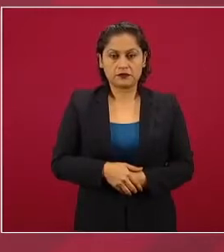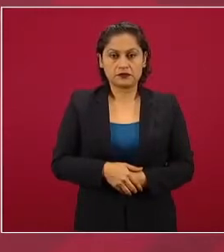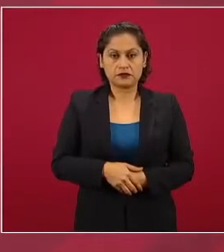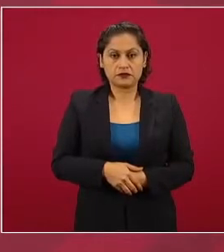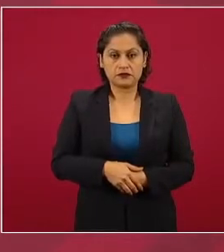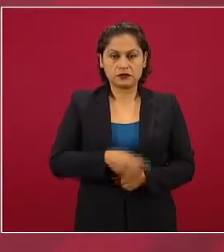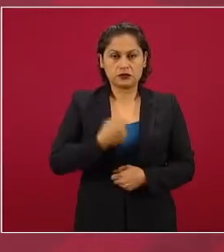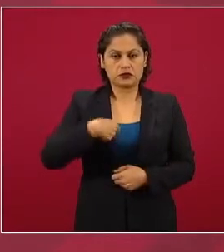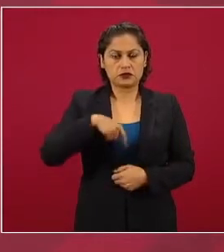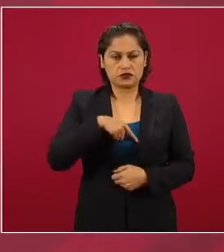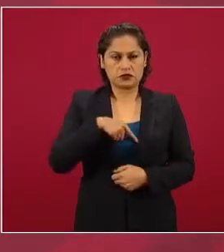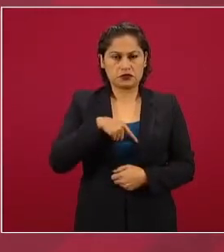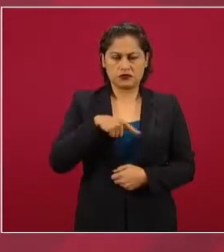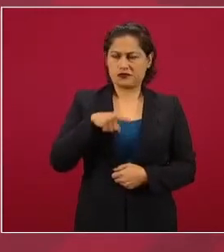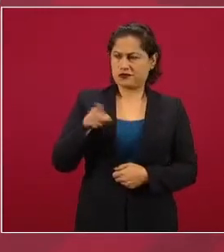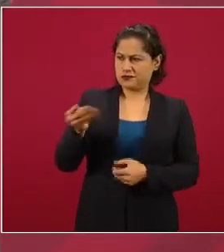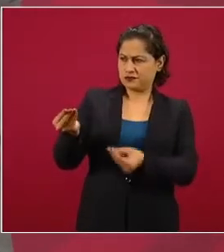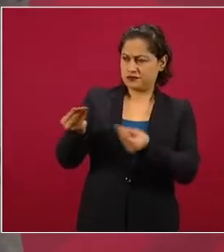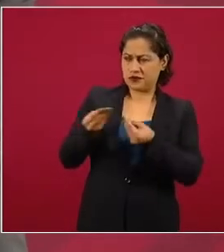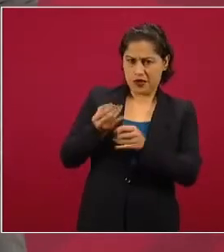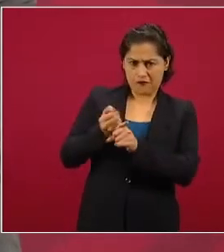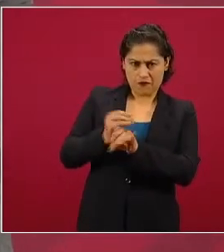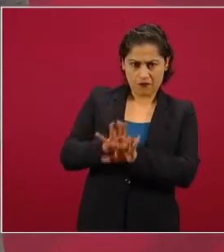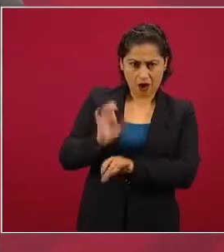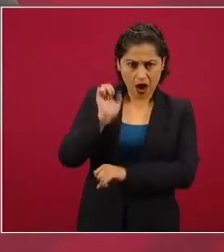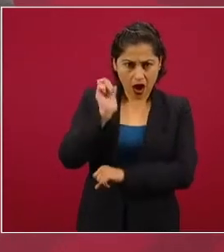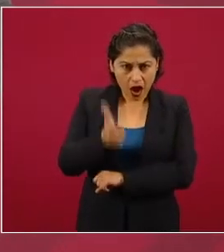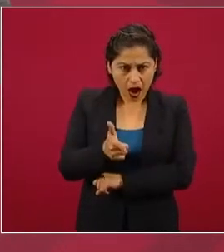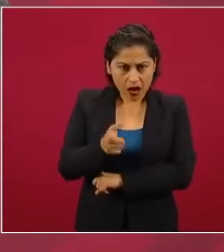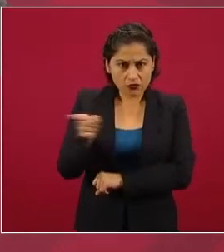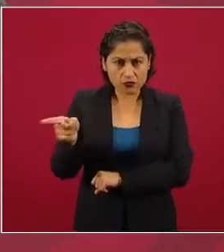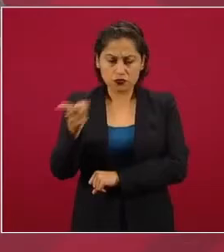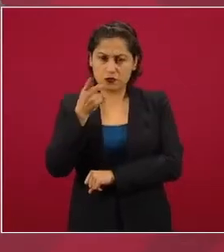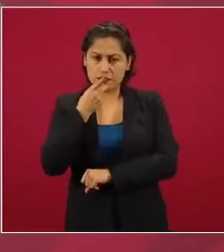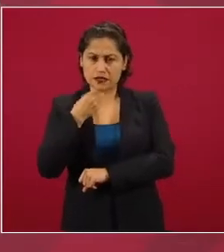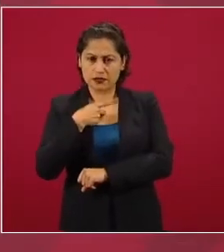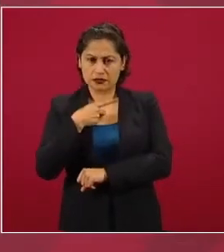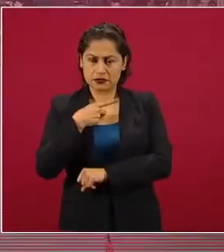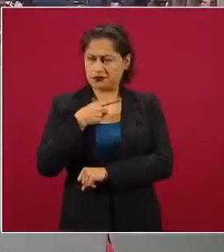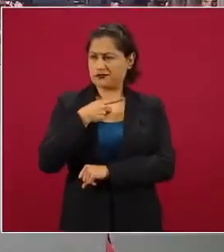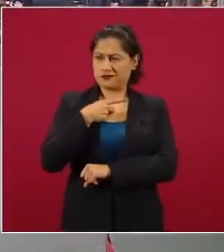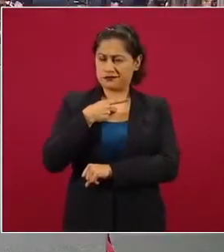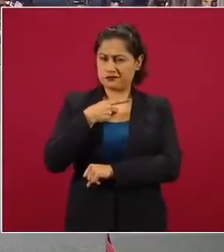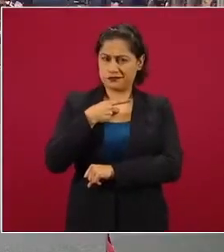tenido un informe como tú lo estás planteando,